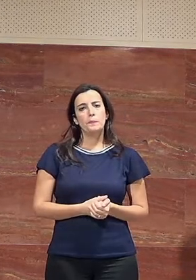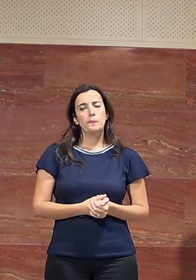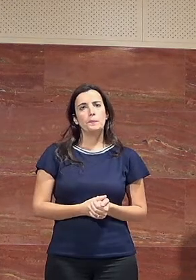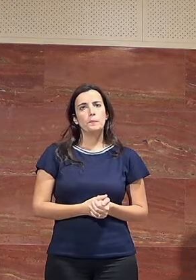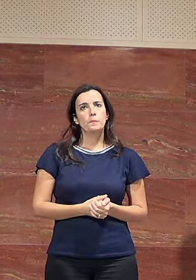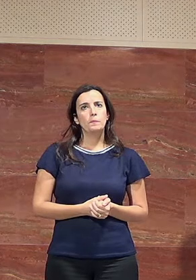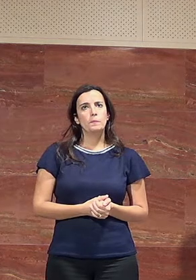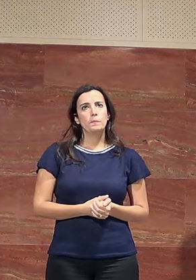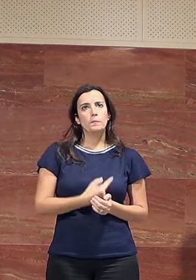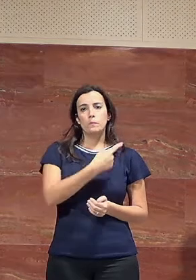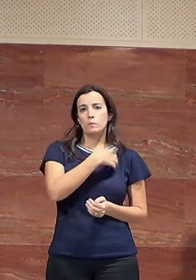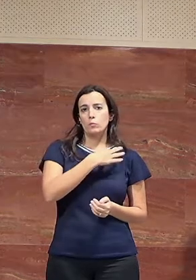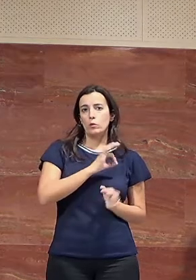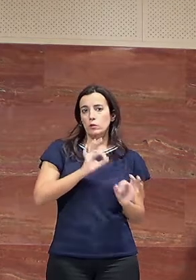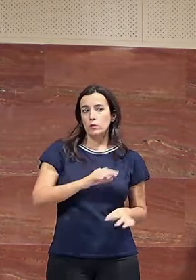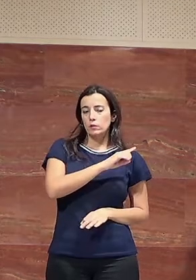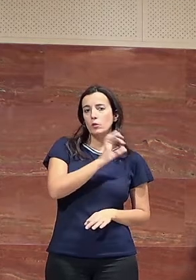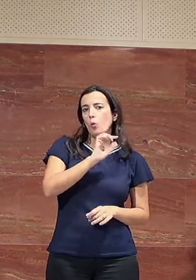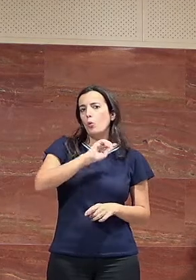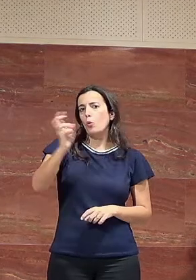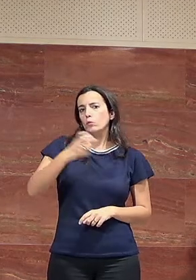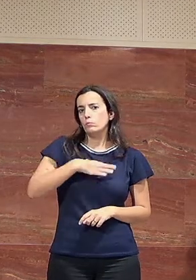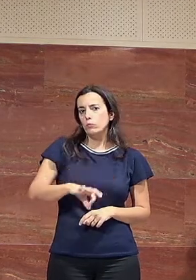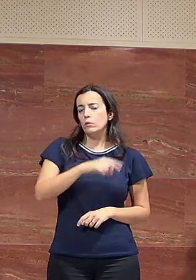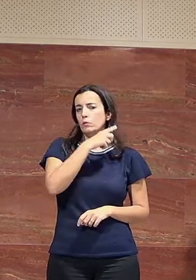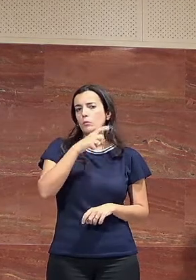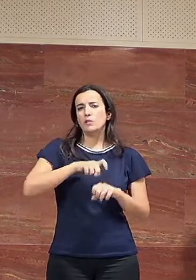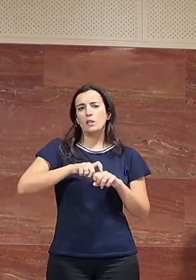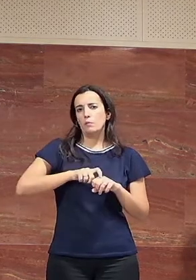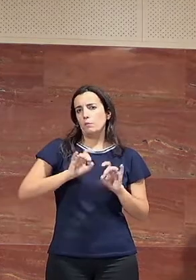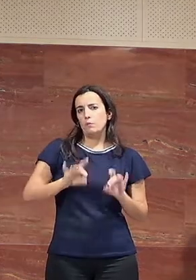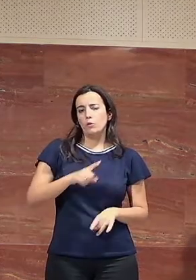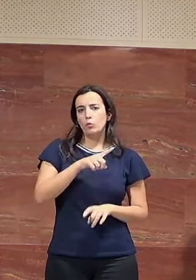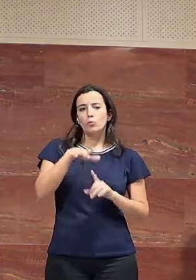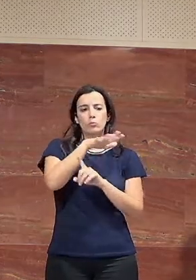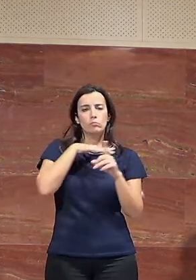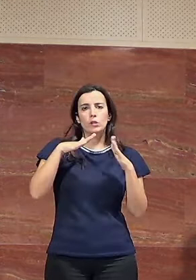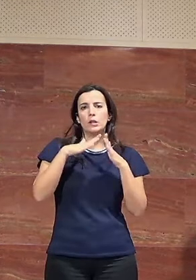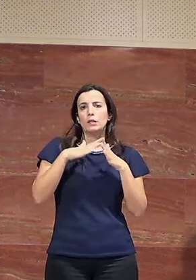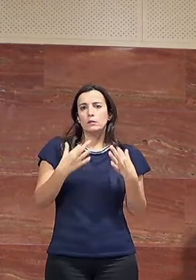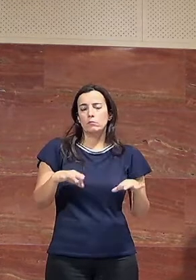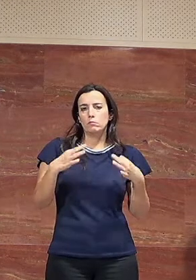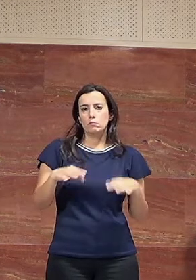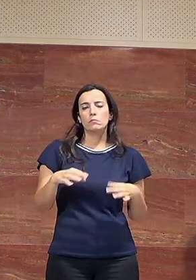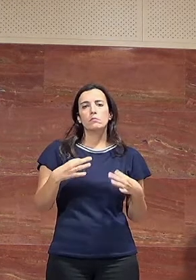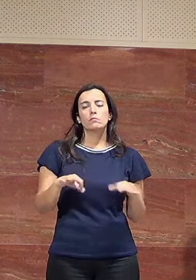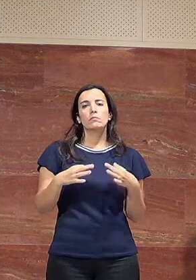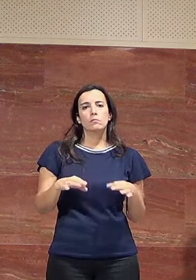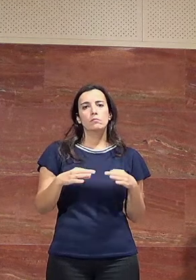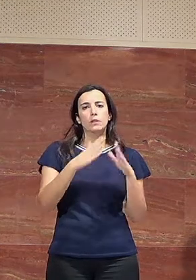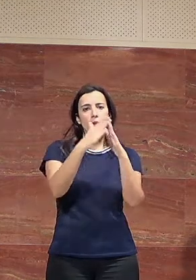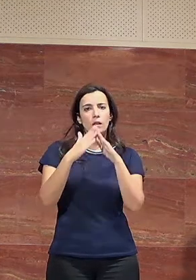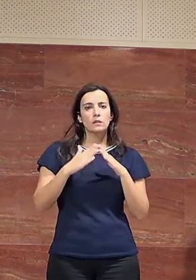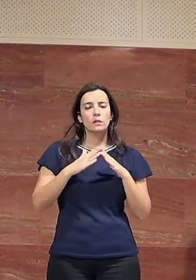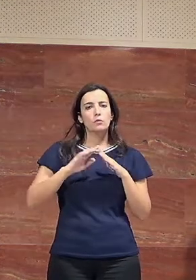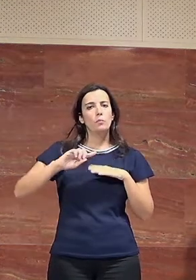Esto puede ser así o de cualquier otra manera, ¿no? Pero aquí se ve un esquema muy típico de cómo en torno a una casa común se sitúan una serie de casas o de